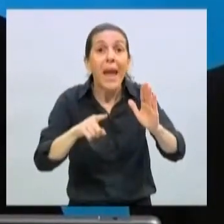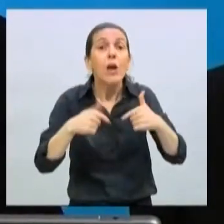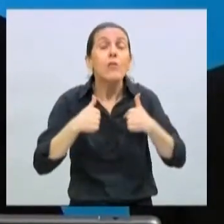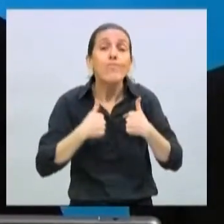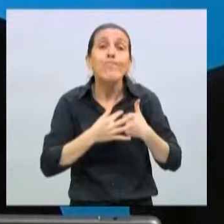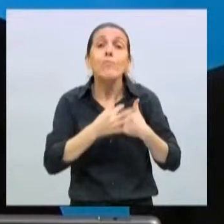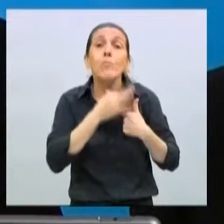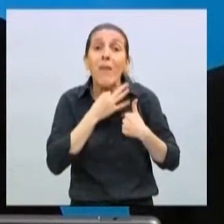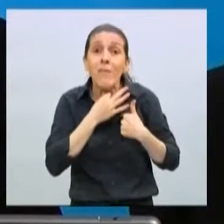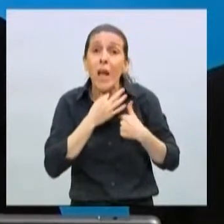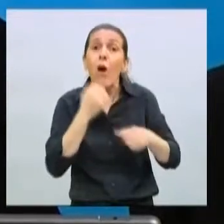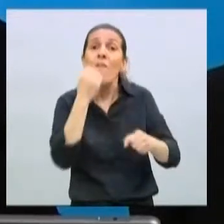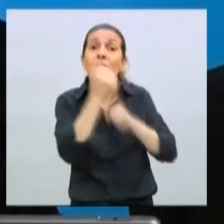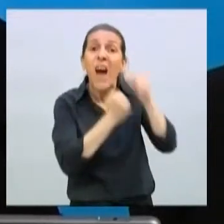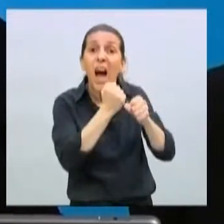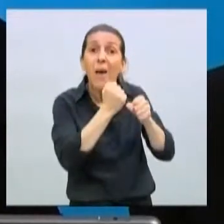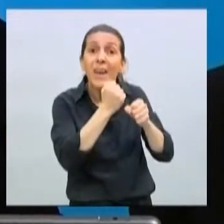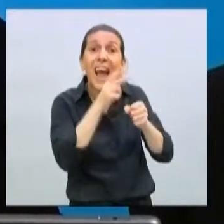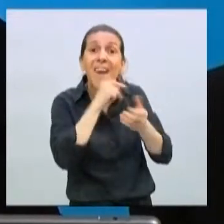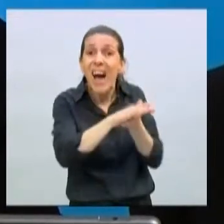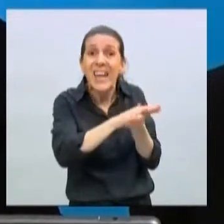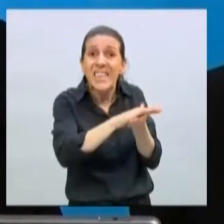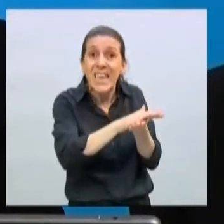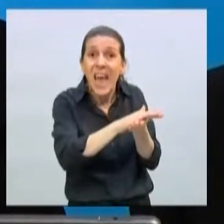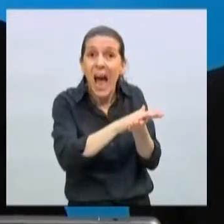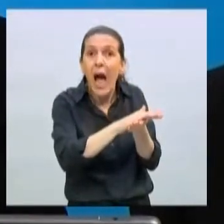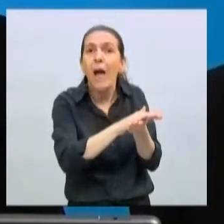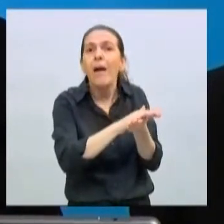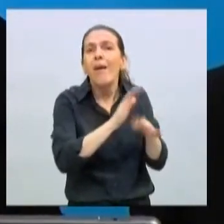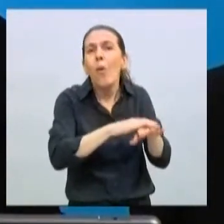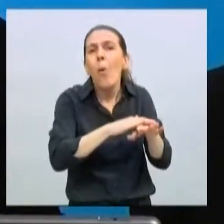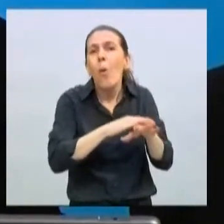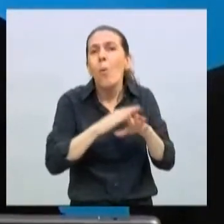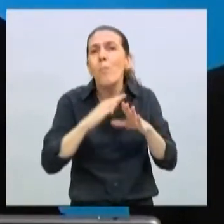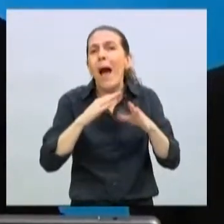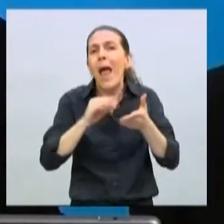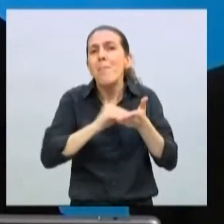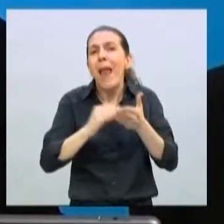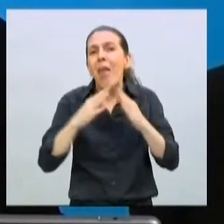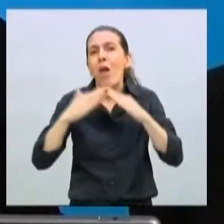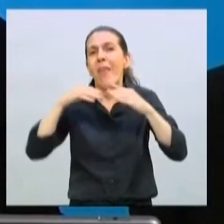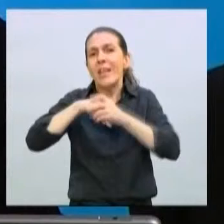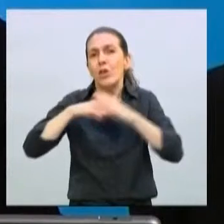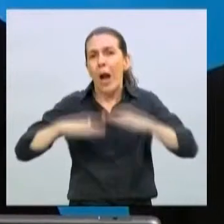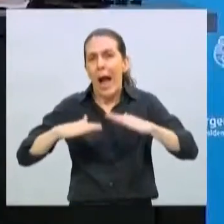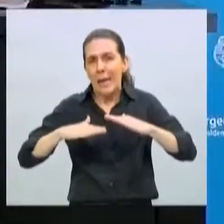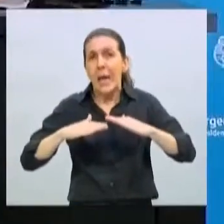fábrica vacía porque sus empleados están en cuarentena y no porque están enfermos o muertos.